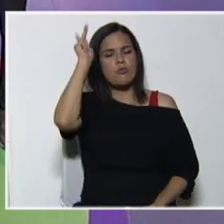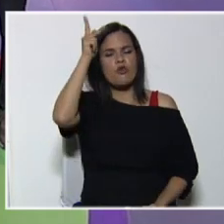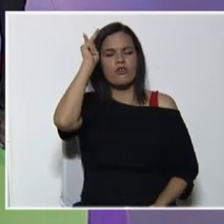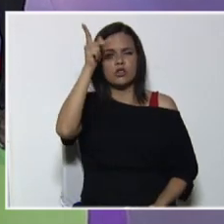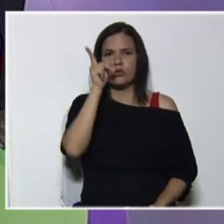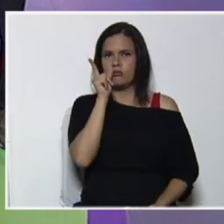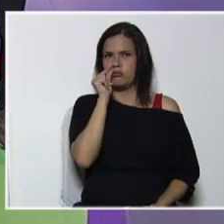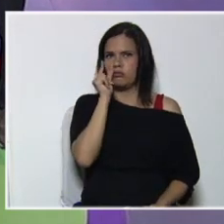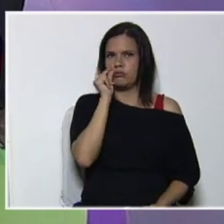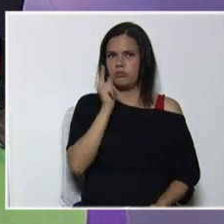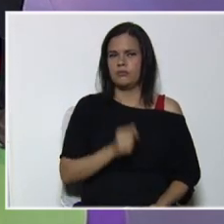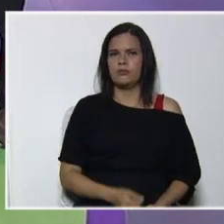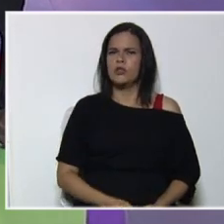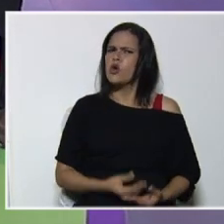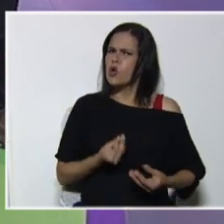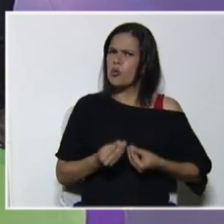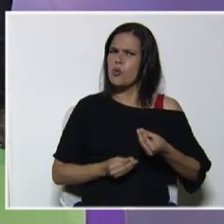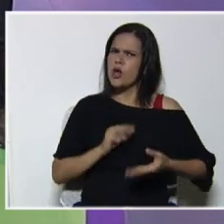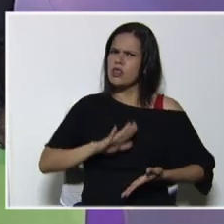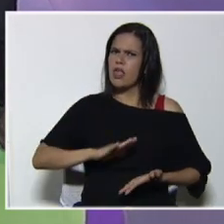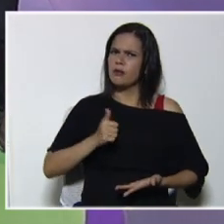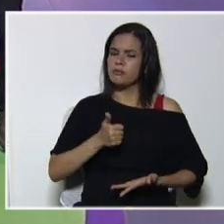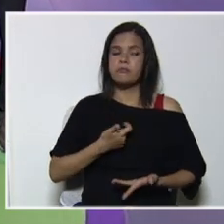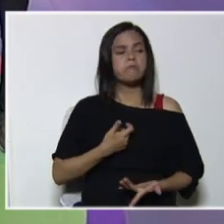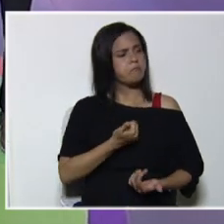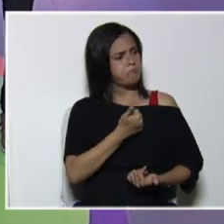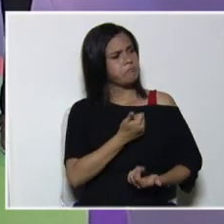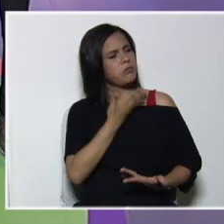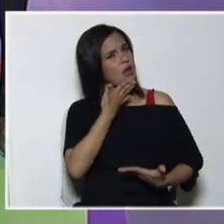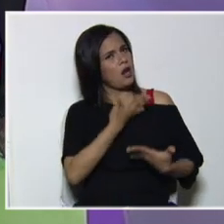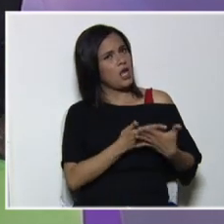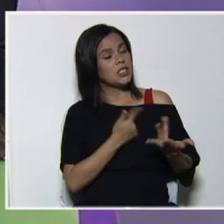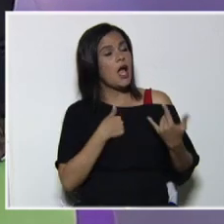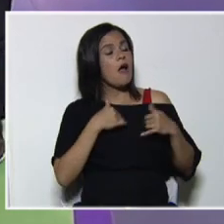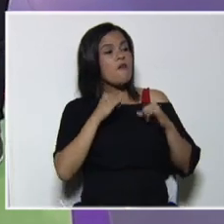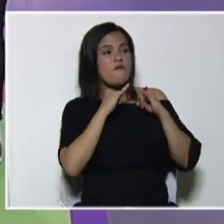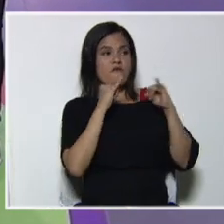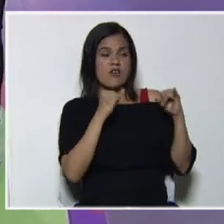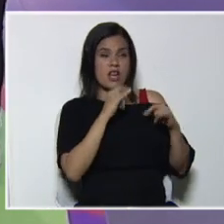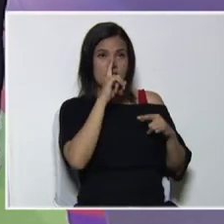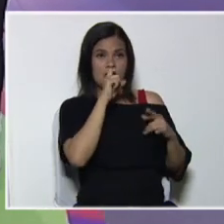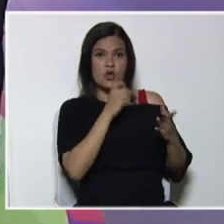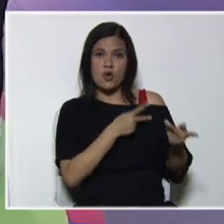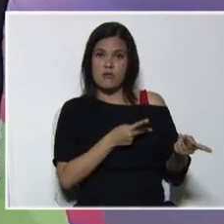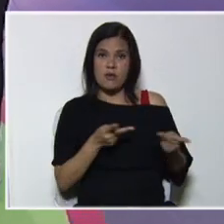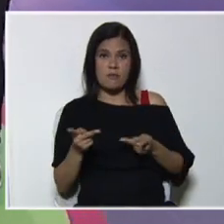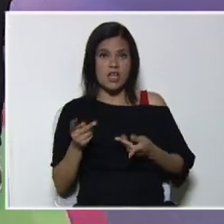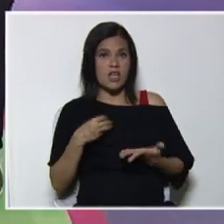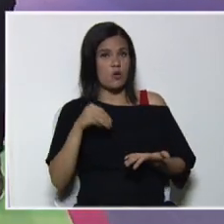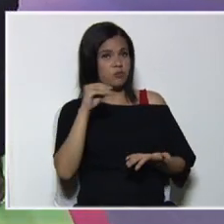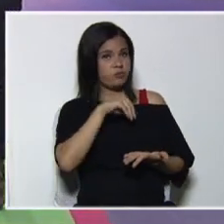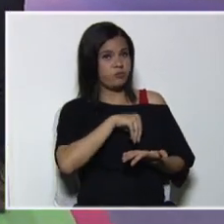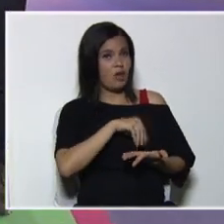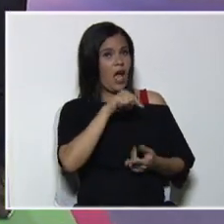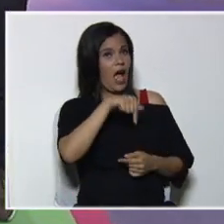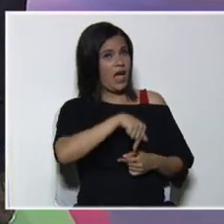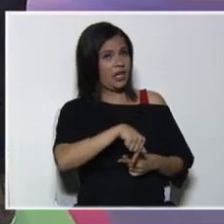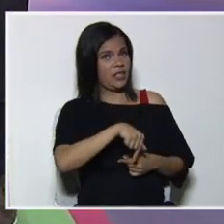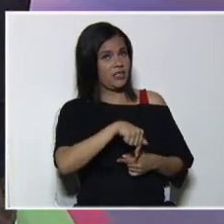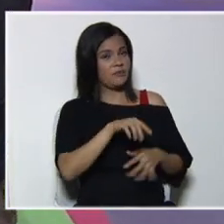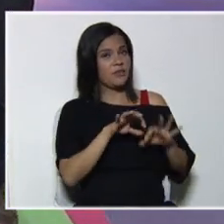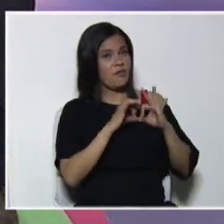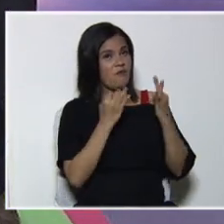Edinson Vázquez. ¿Cómo estás, Edinson? Muy bien, gracias, Jenny. Feliz año y bienvenidos nuevamente a este